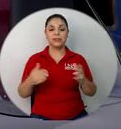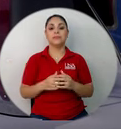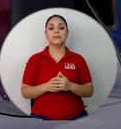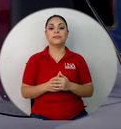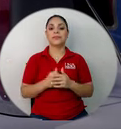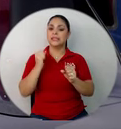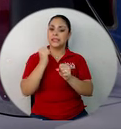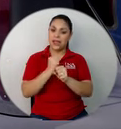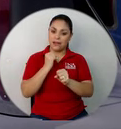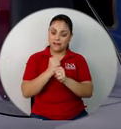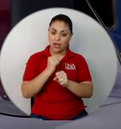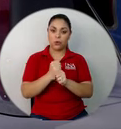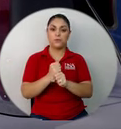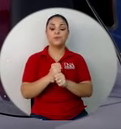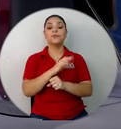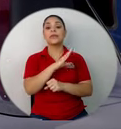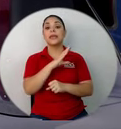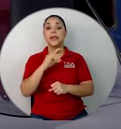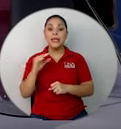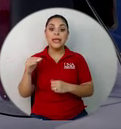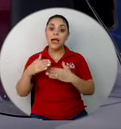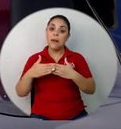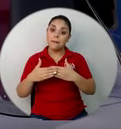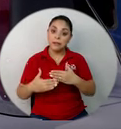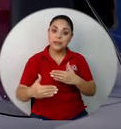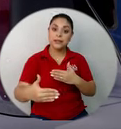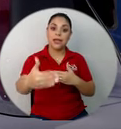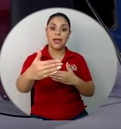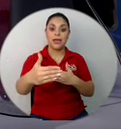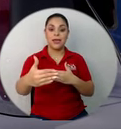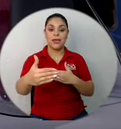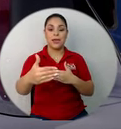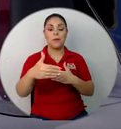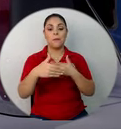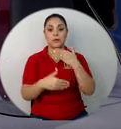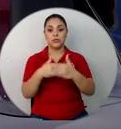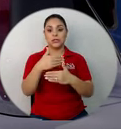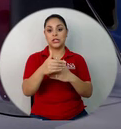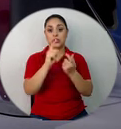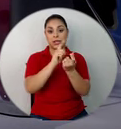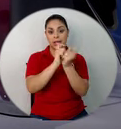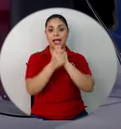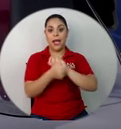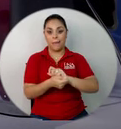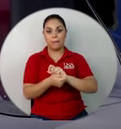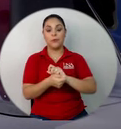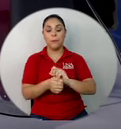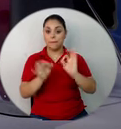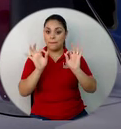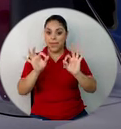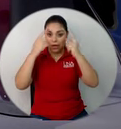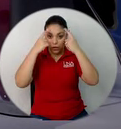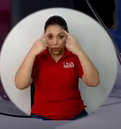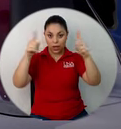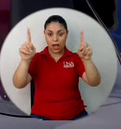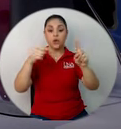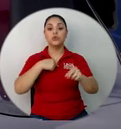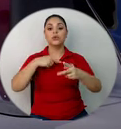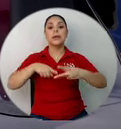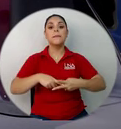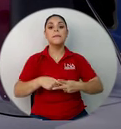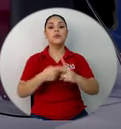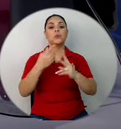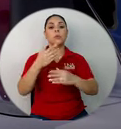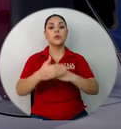este caso el desempeño, y a partir de ahí, a través de un proceso de gestión de cambio bien llevado, comienzo